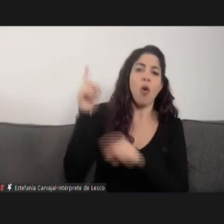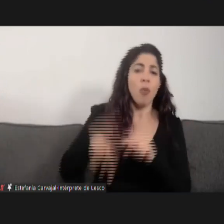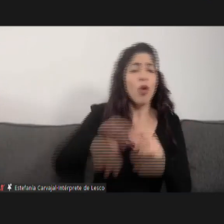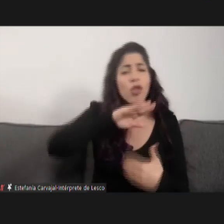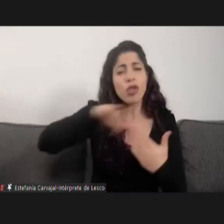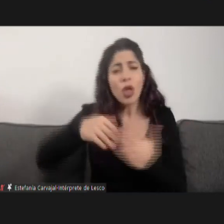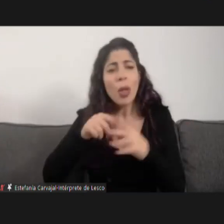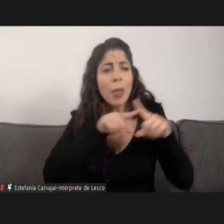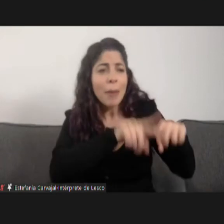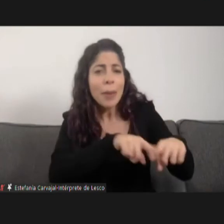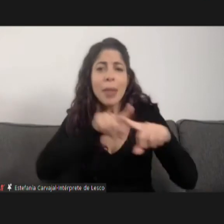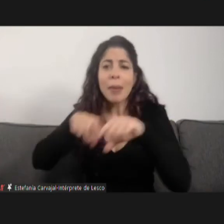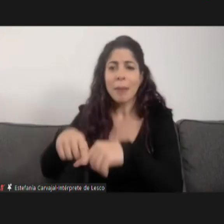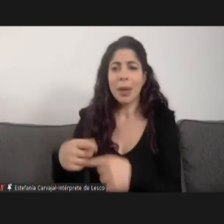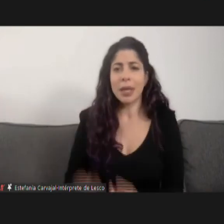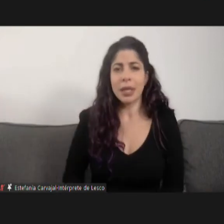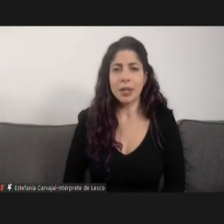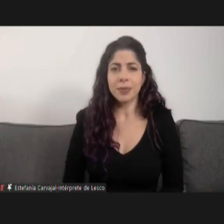todos.